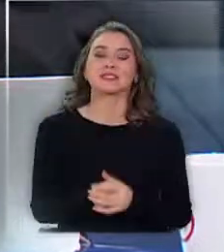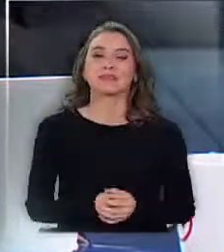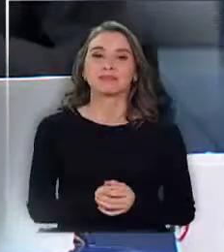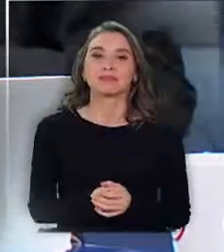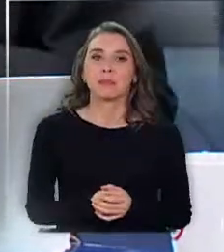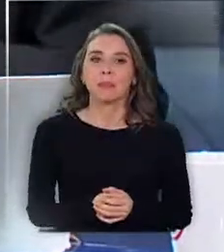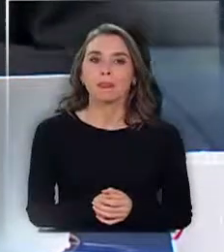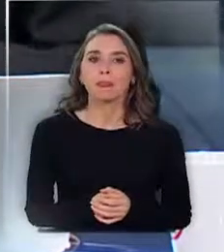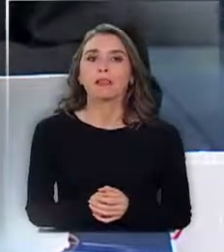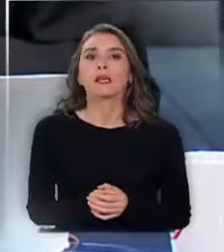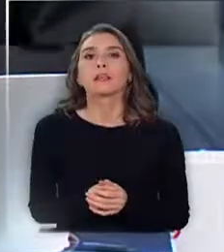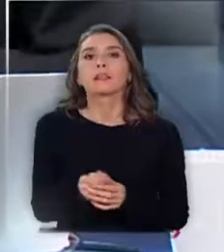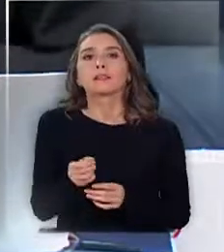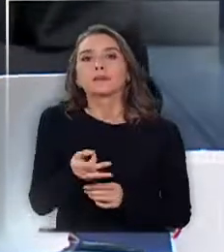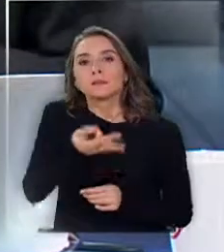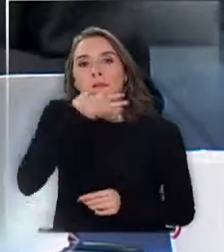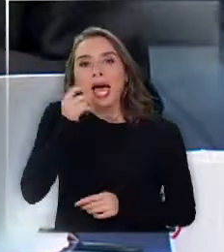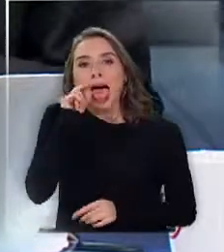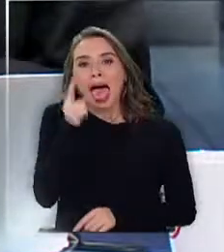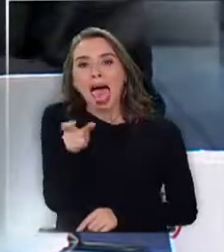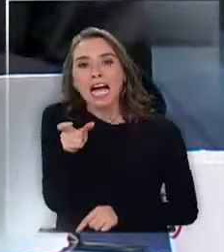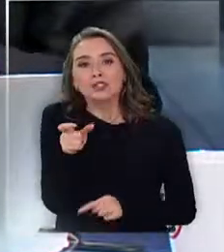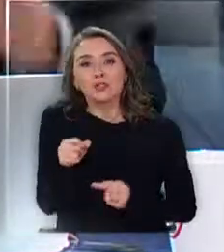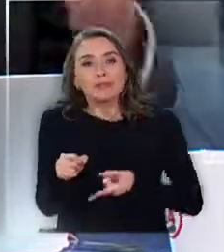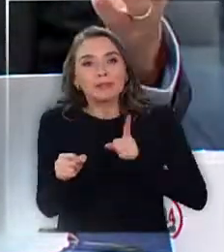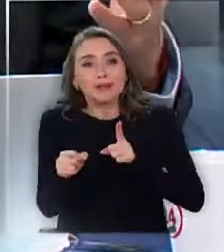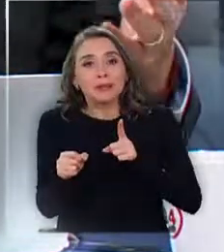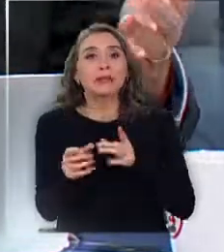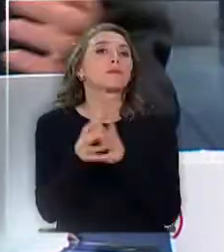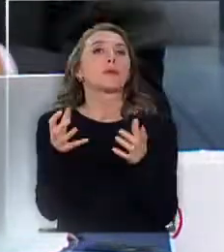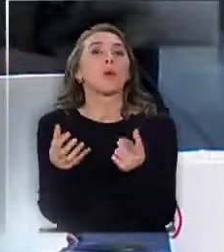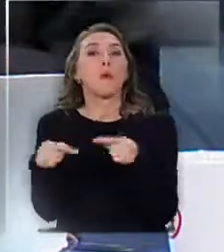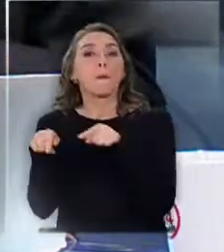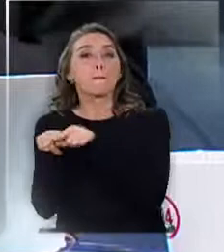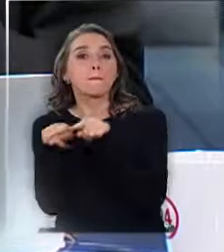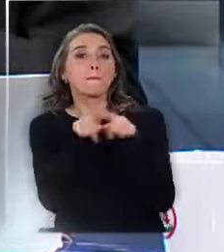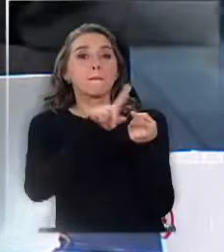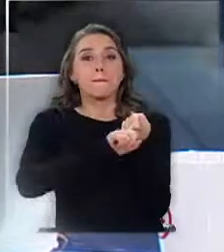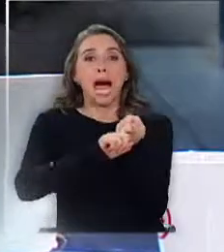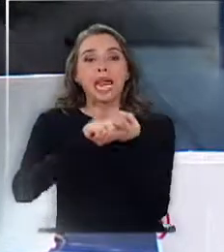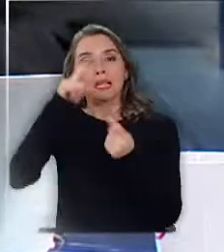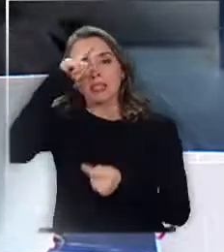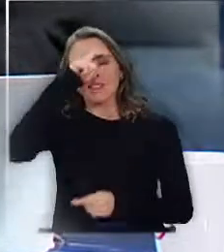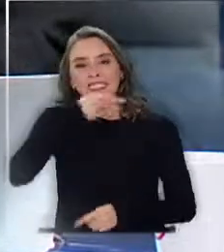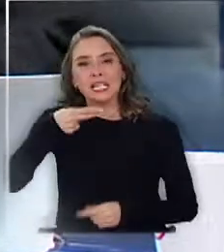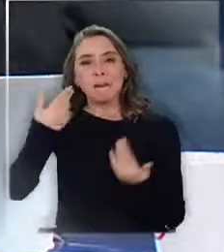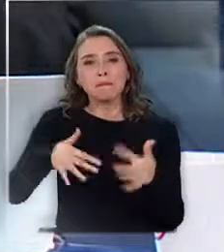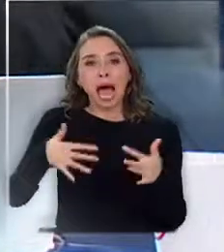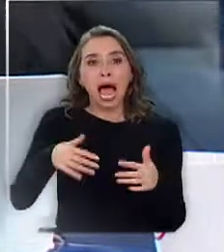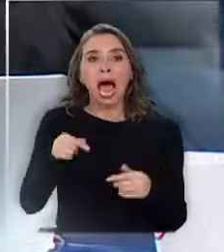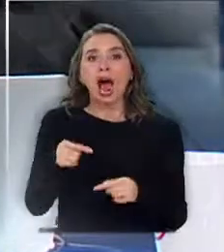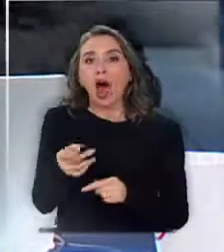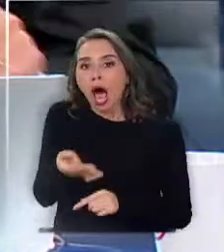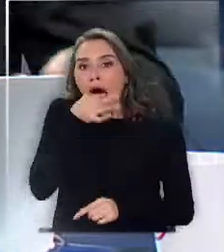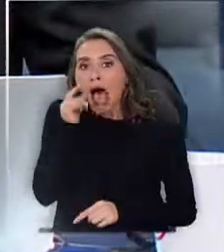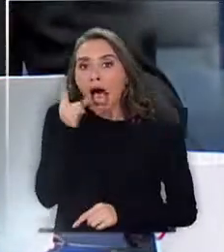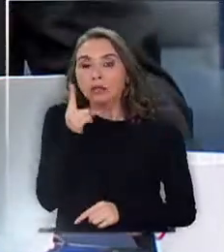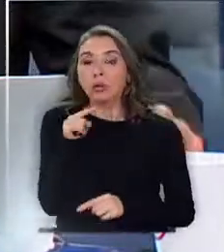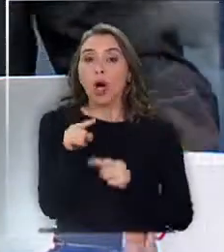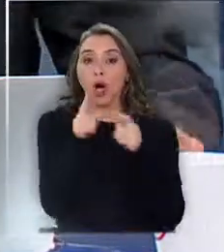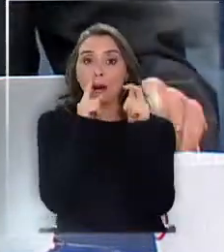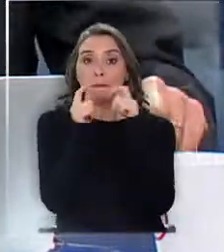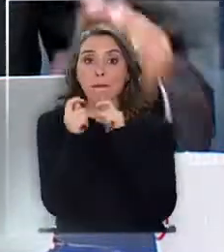Bueno, el Viagra por años ha sido la solución para muchas parejas que han tenido dificultades sexuales. Ahora, una peligrosa